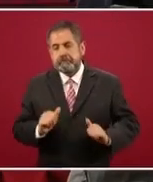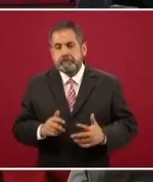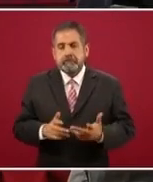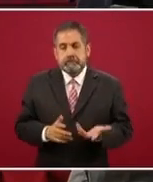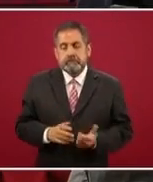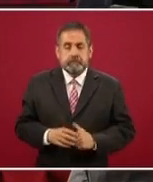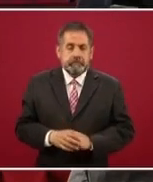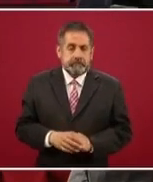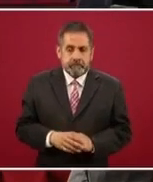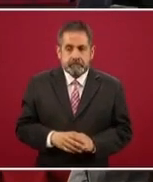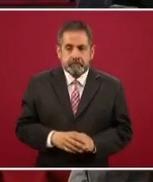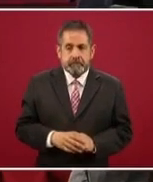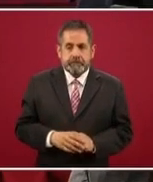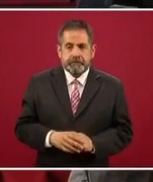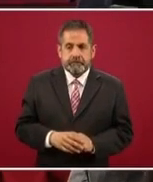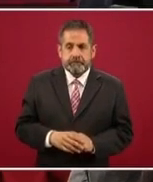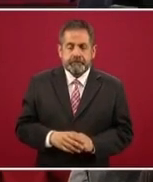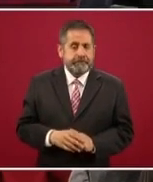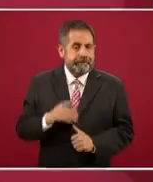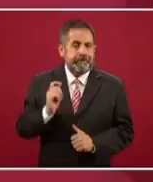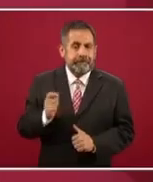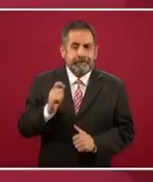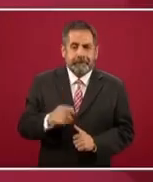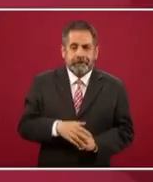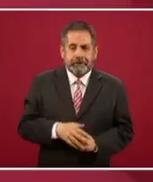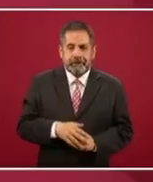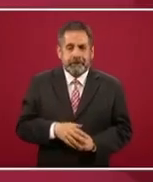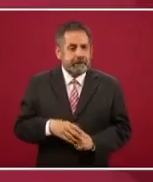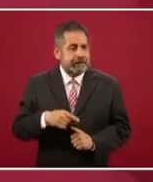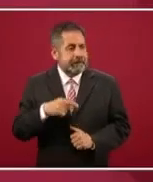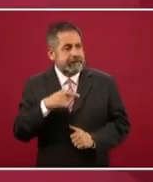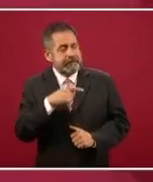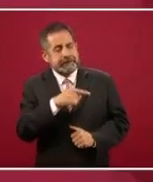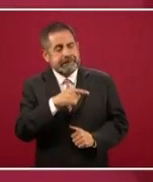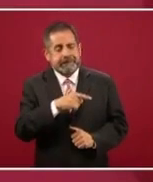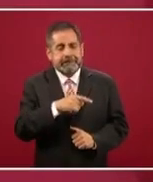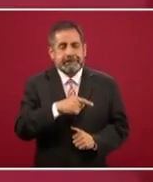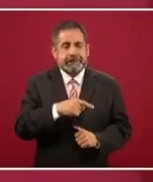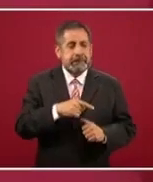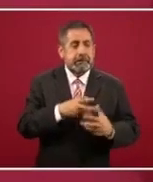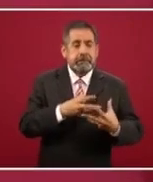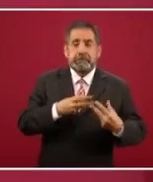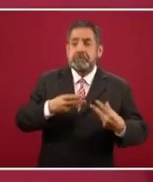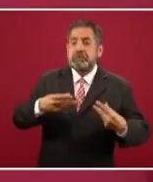contra esta epidemia,